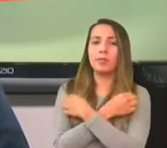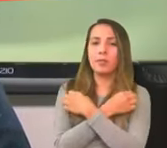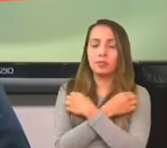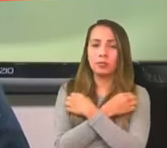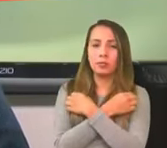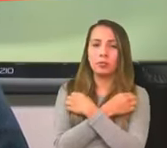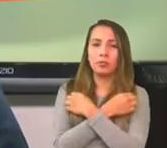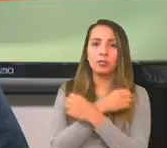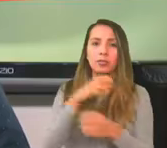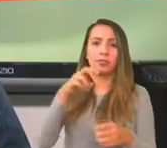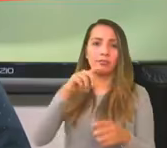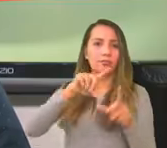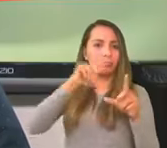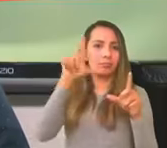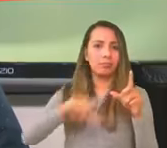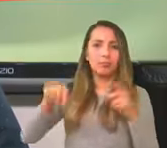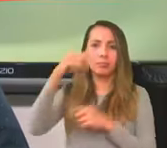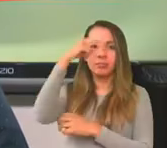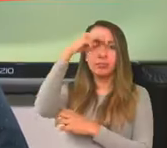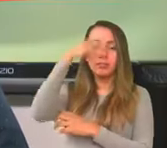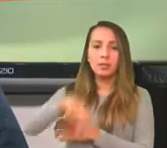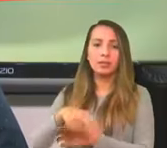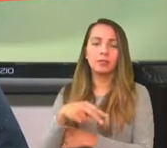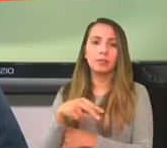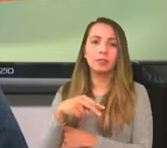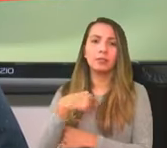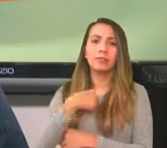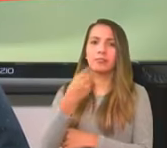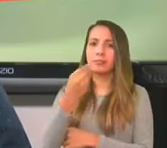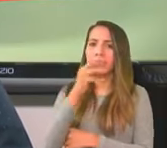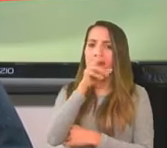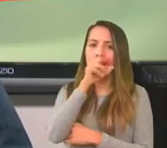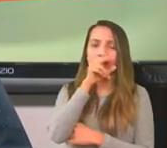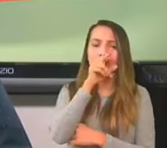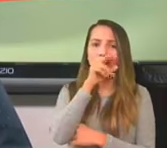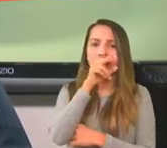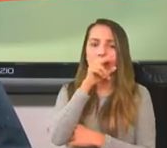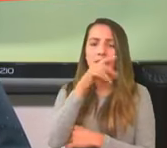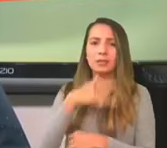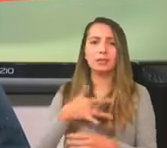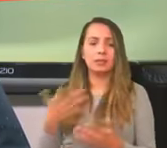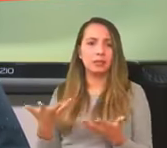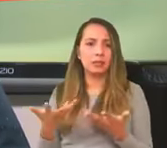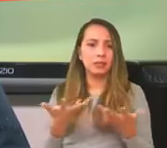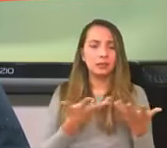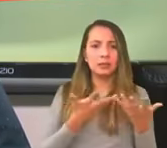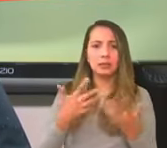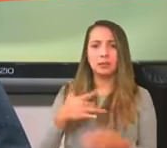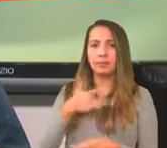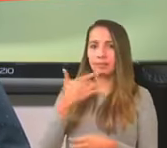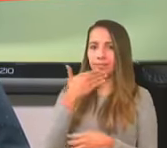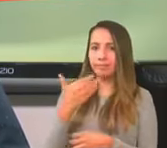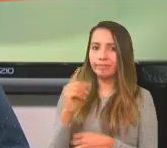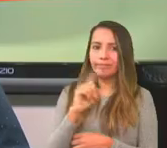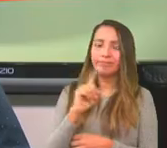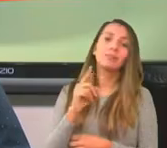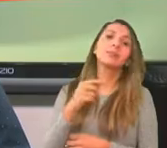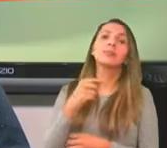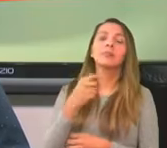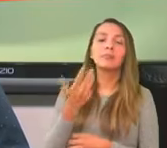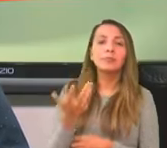en México me tiene muy preocupada, muy inquieta, ¿no es cierto? Una de las